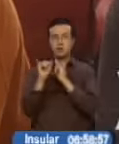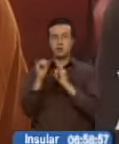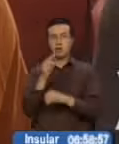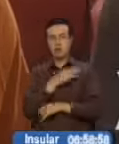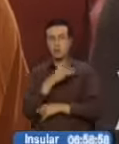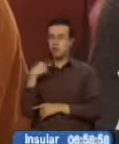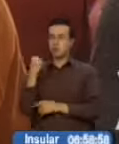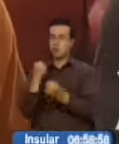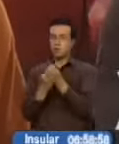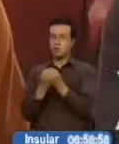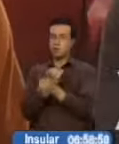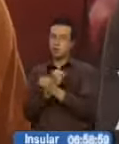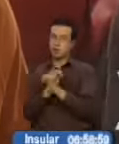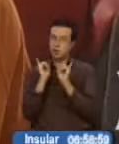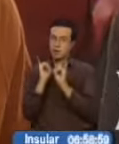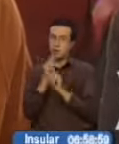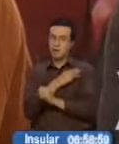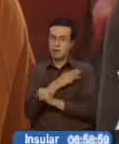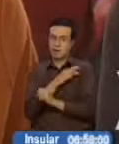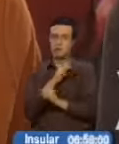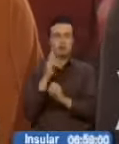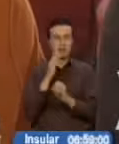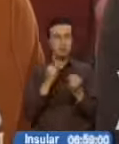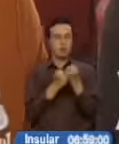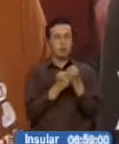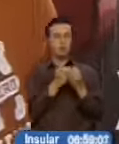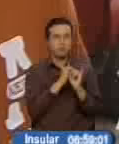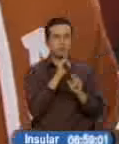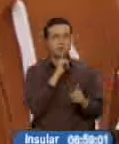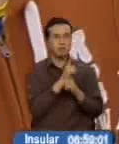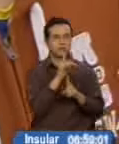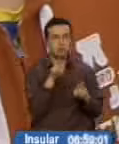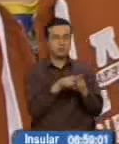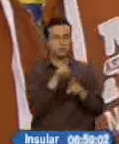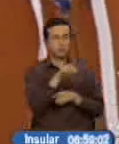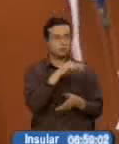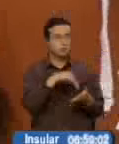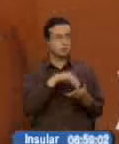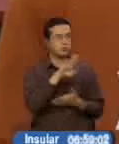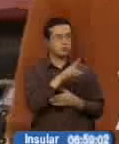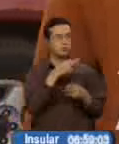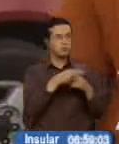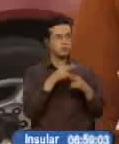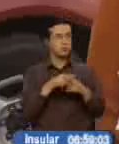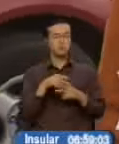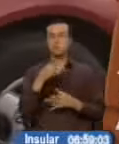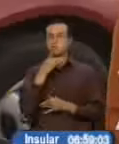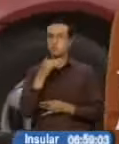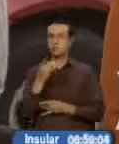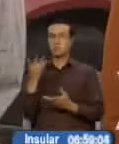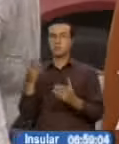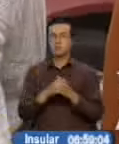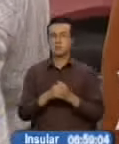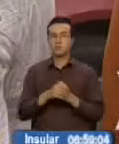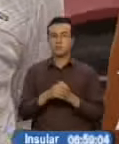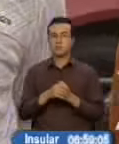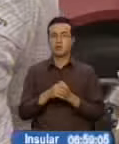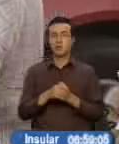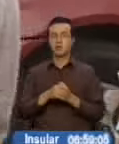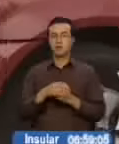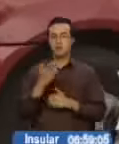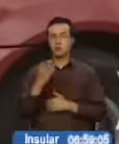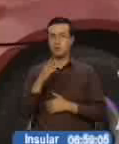MLE, pero venimos a apoyar a este equipo. Tú también eres de Manabí, tu nombre por favor. Mucho gusto, Josep Viseño, le